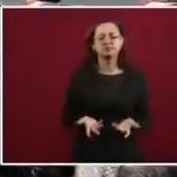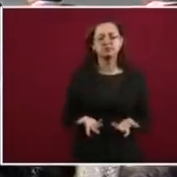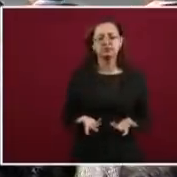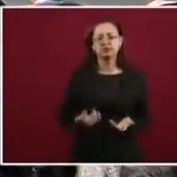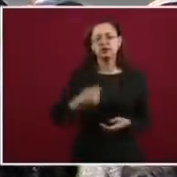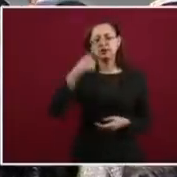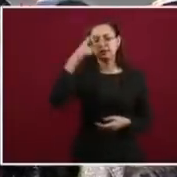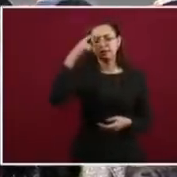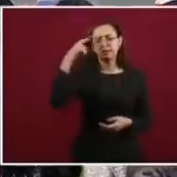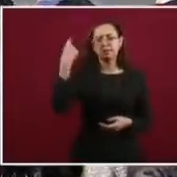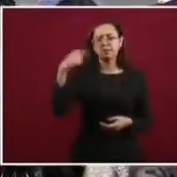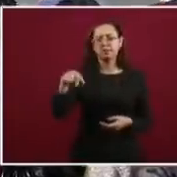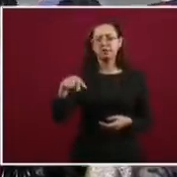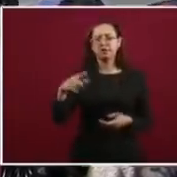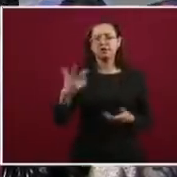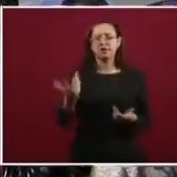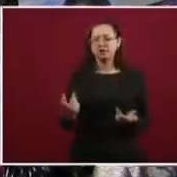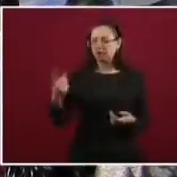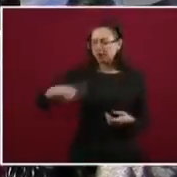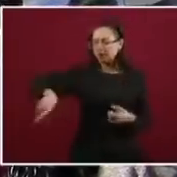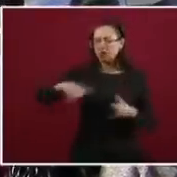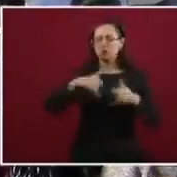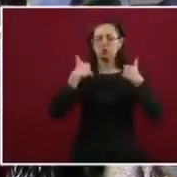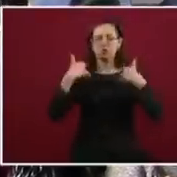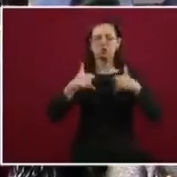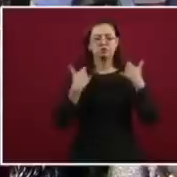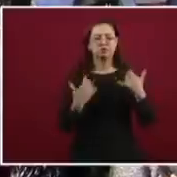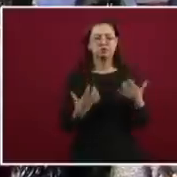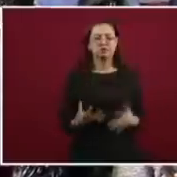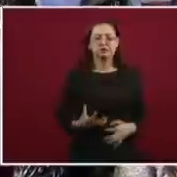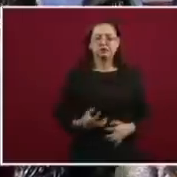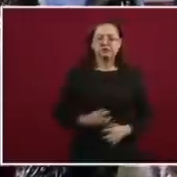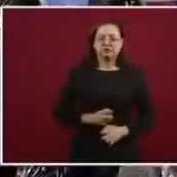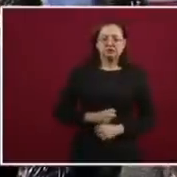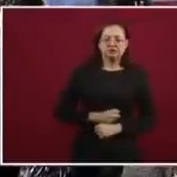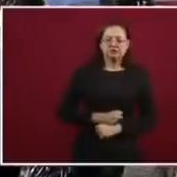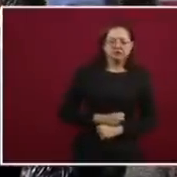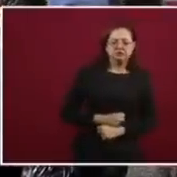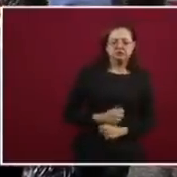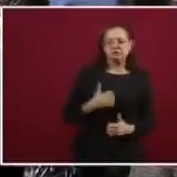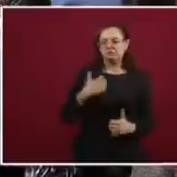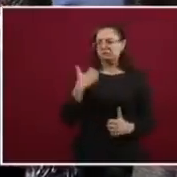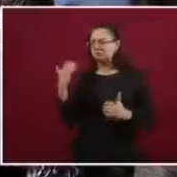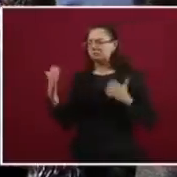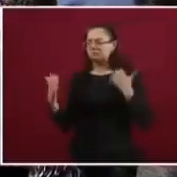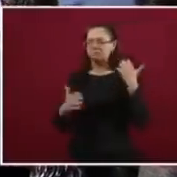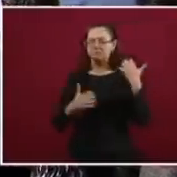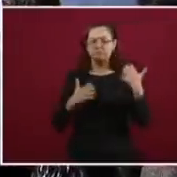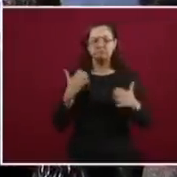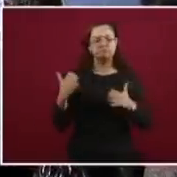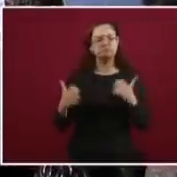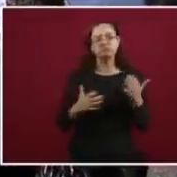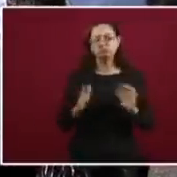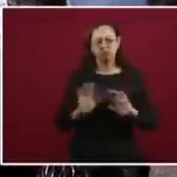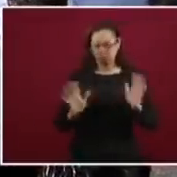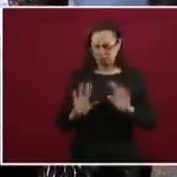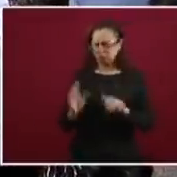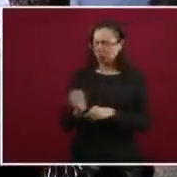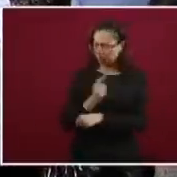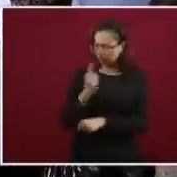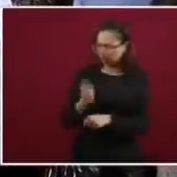para que no haya frustración para que el joven tenga posibilidad de salir adelante con el estudio con el